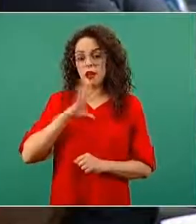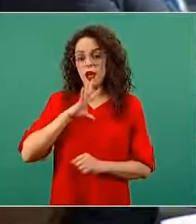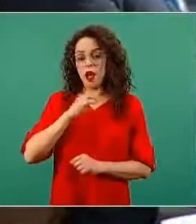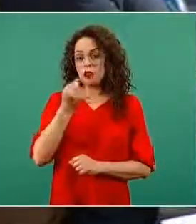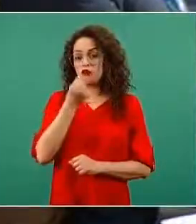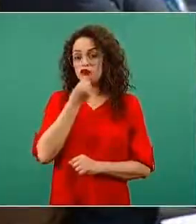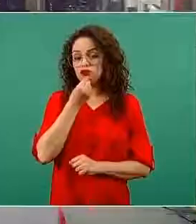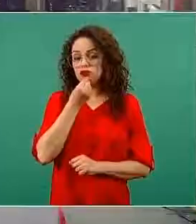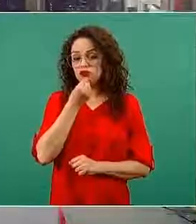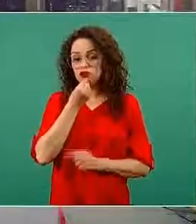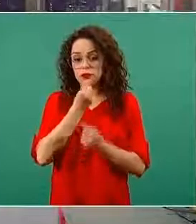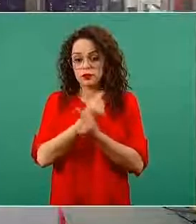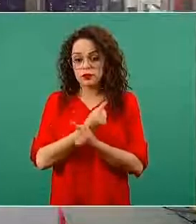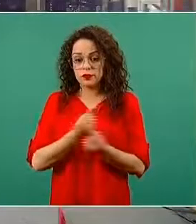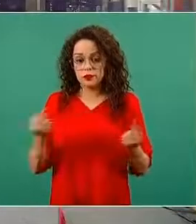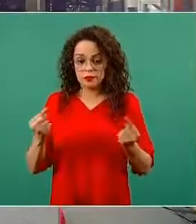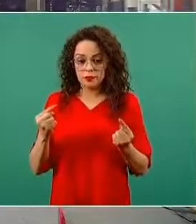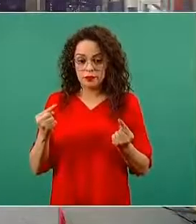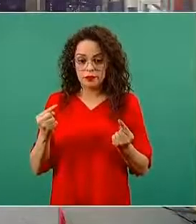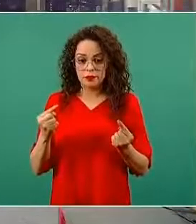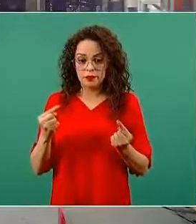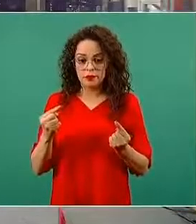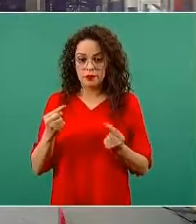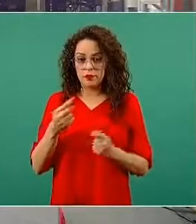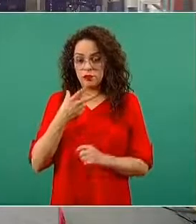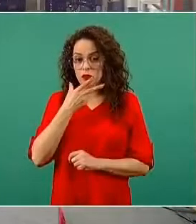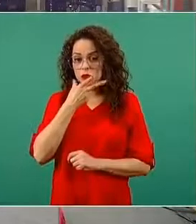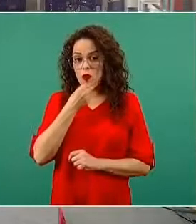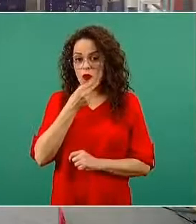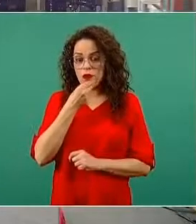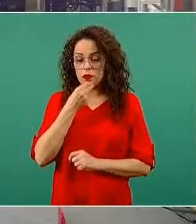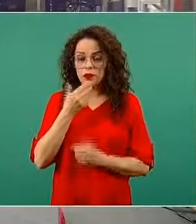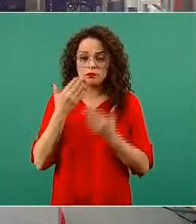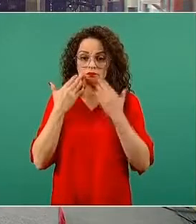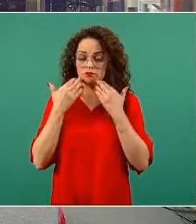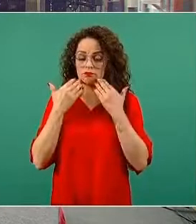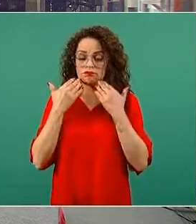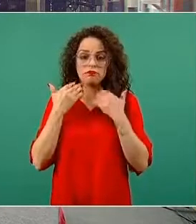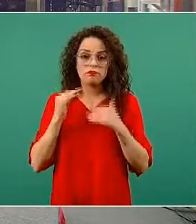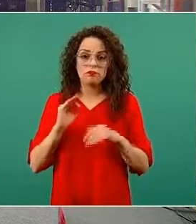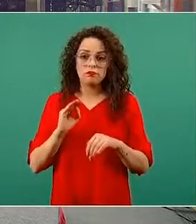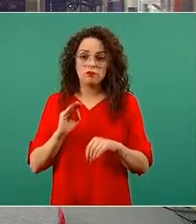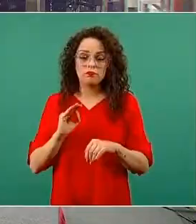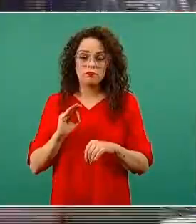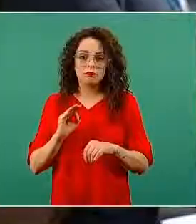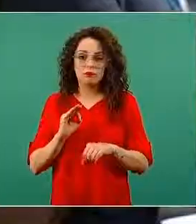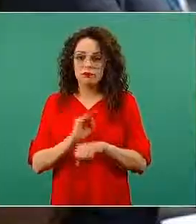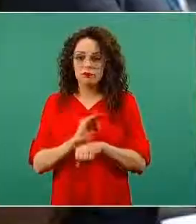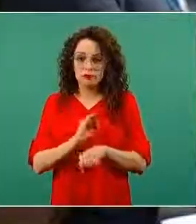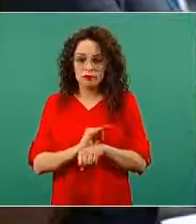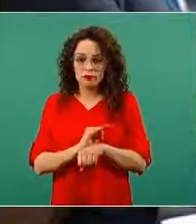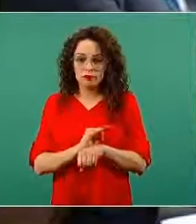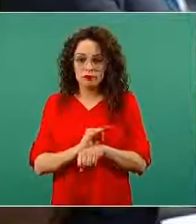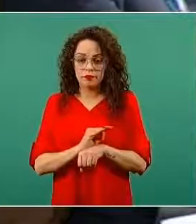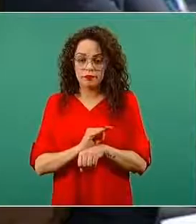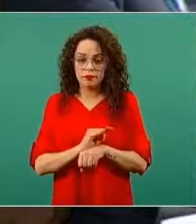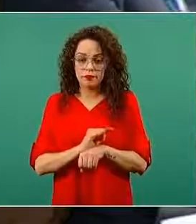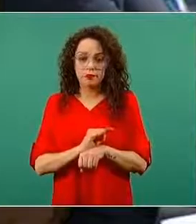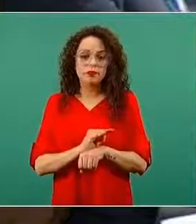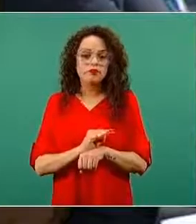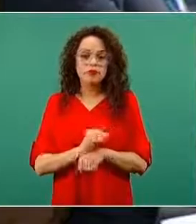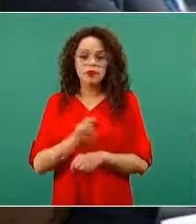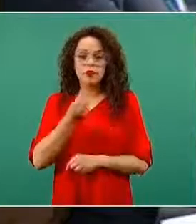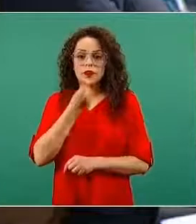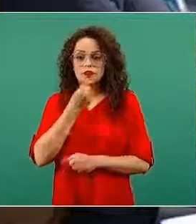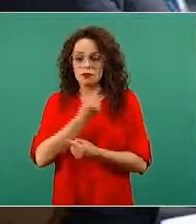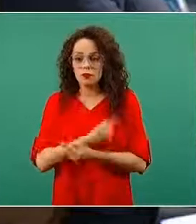preguntaba también el compañero, también tenemos niños menores vulnerables, no nada más los niños de cáncer. ¿Qué va a pasar con toda